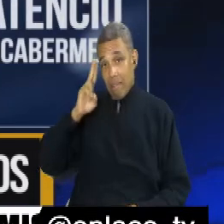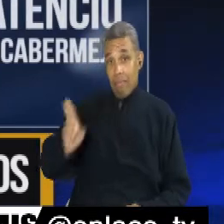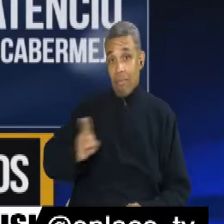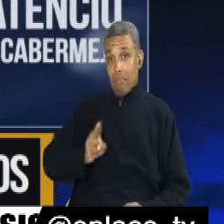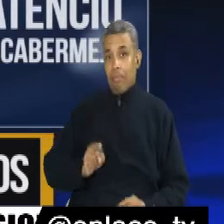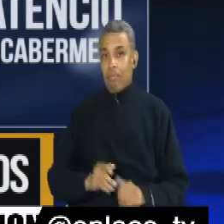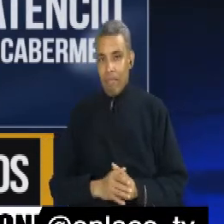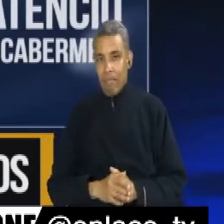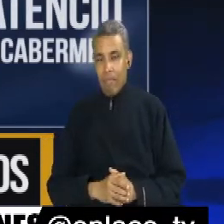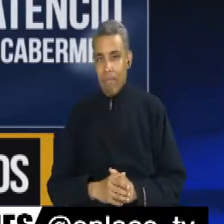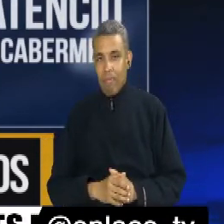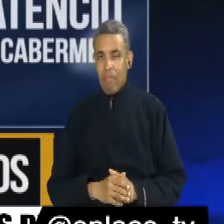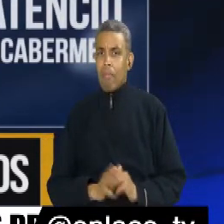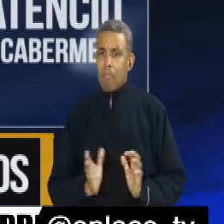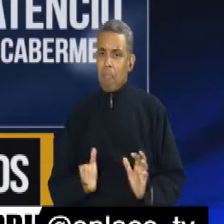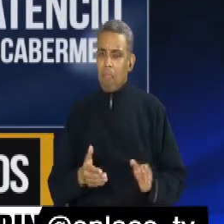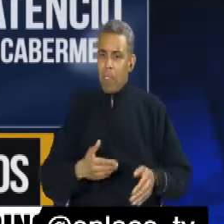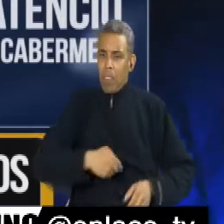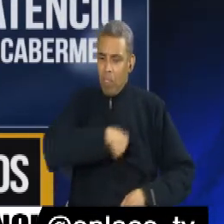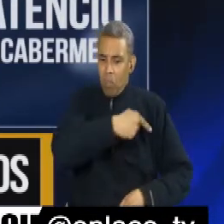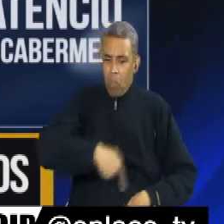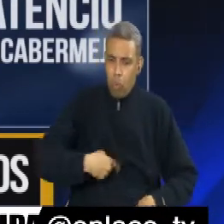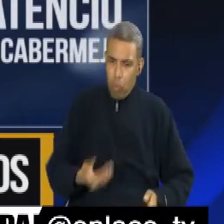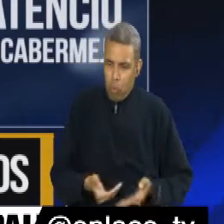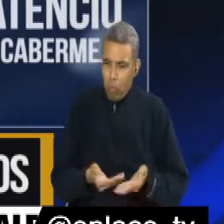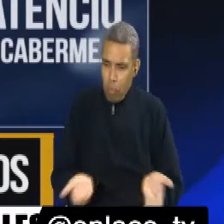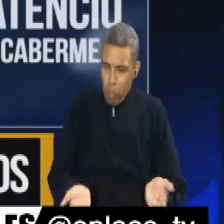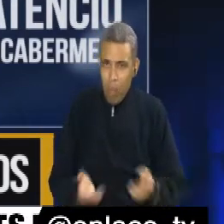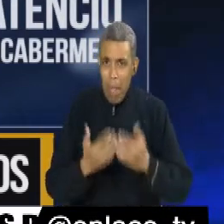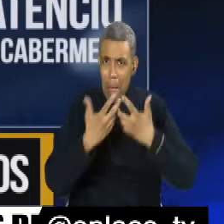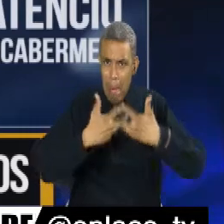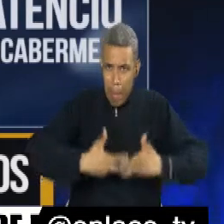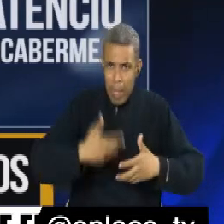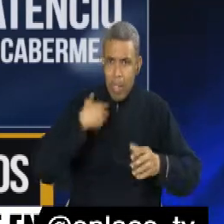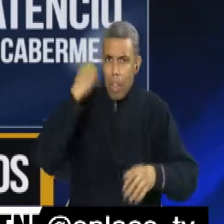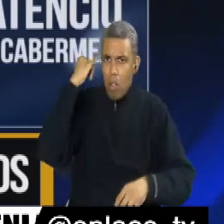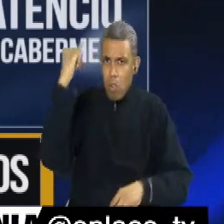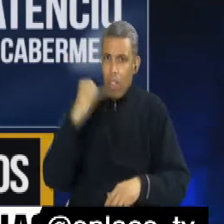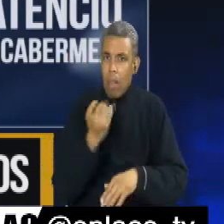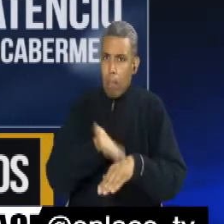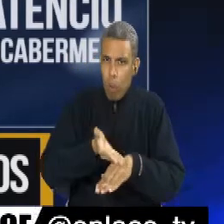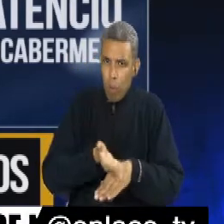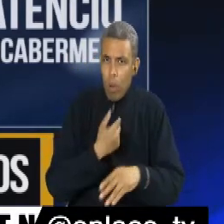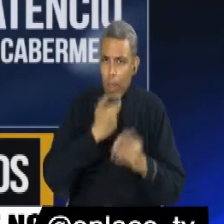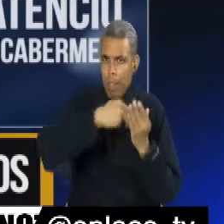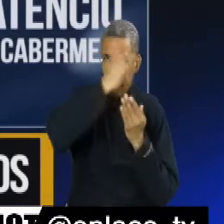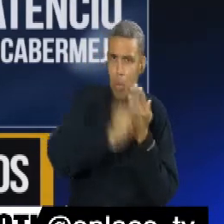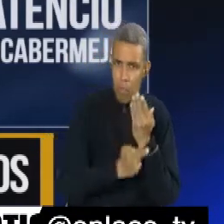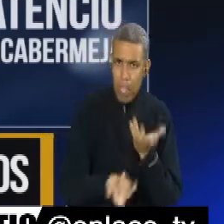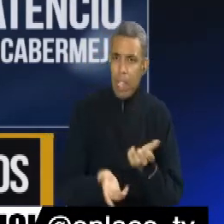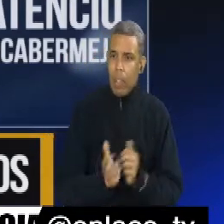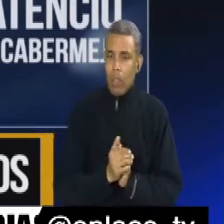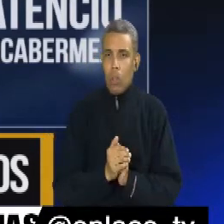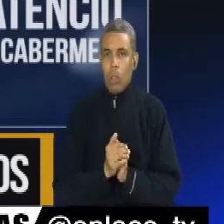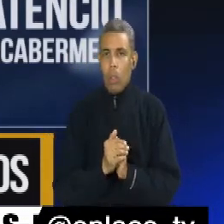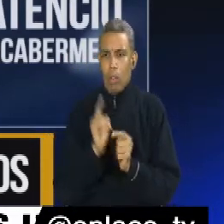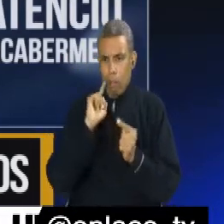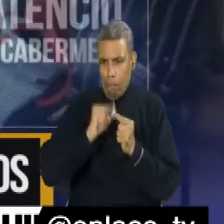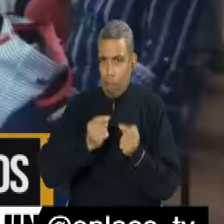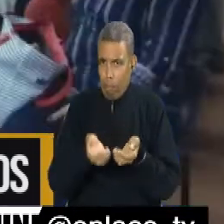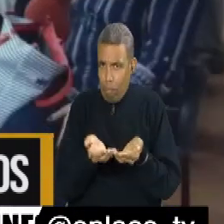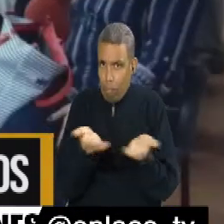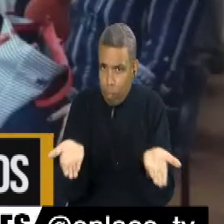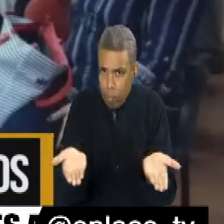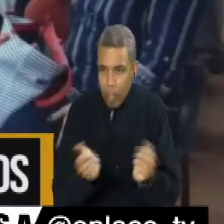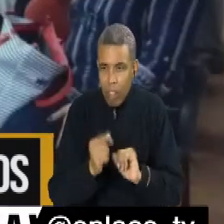que presentamos a las empresas prestadoras propuestas y proyectos que beneficien a los a las